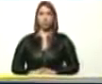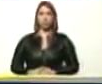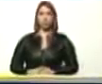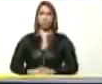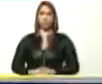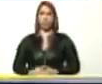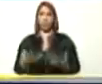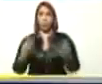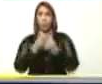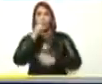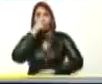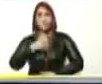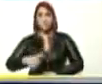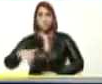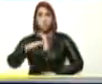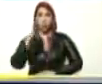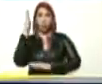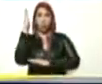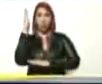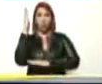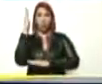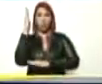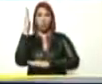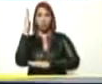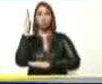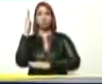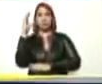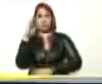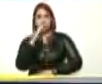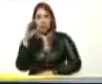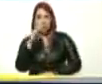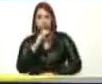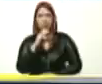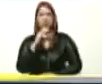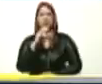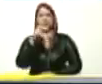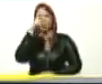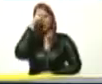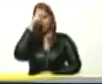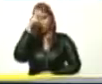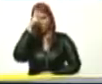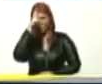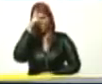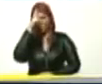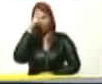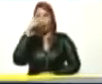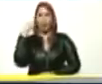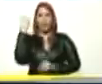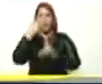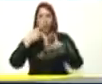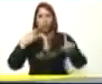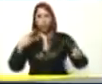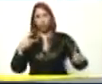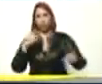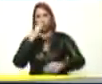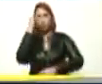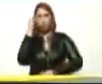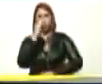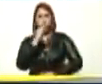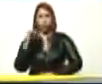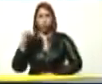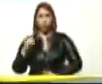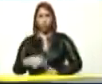con el pueblo de Lara, con el pueblo de Caracas, con el pueblo de Falcón, con el pueblo de Amazonas, con el pueblo del Zulia,